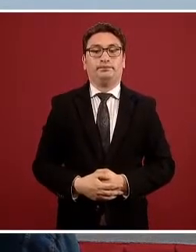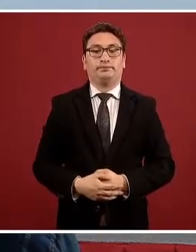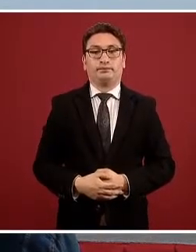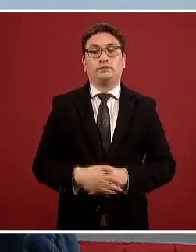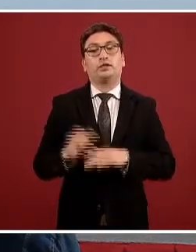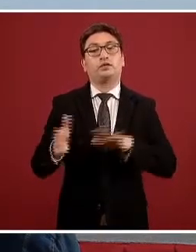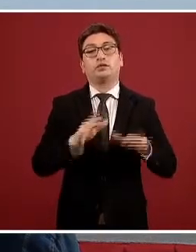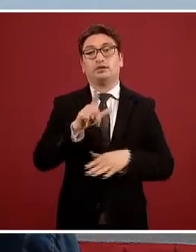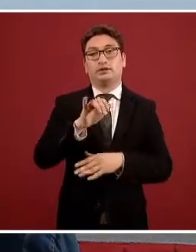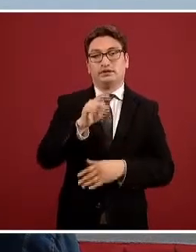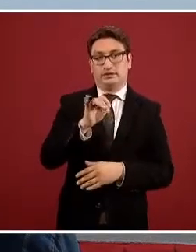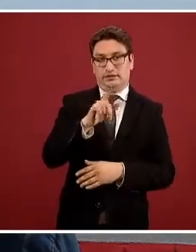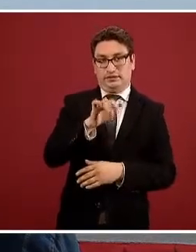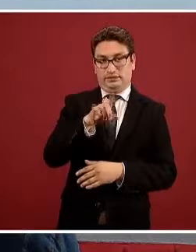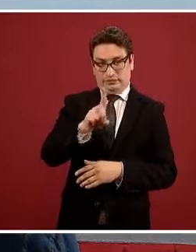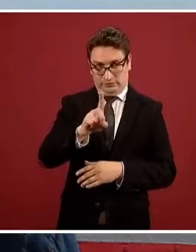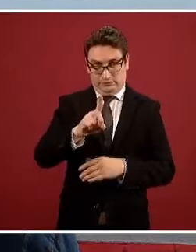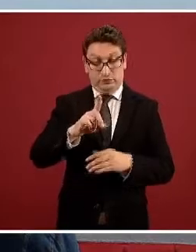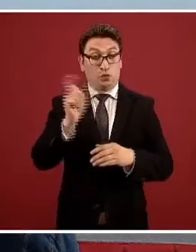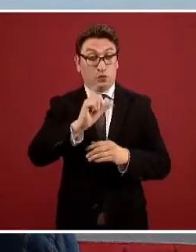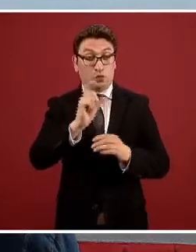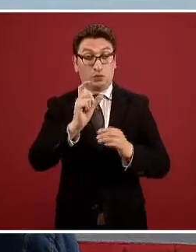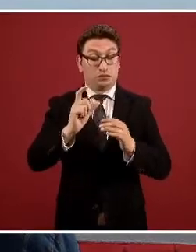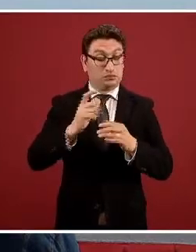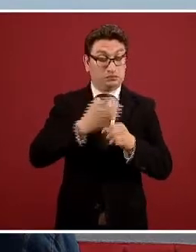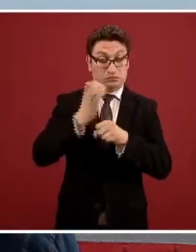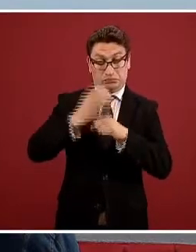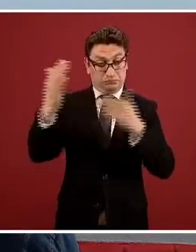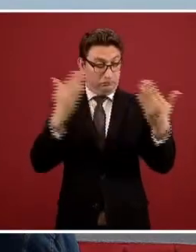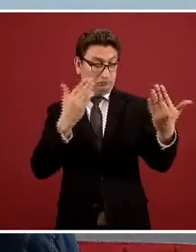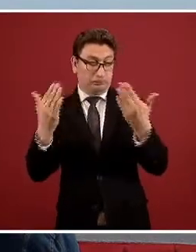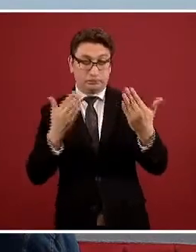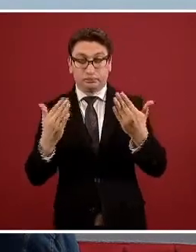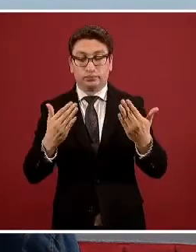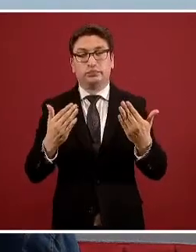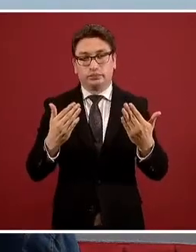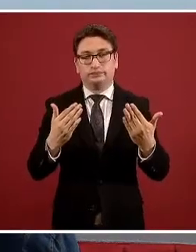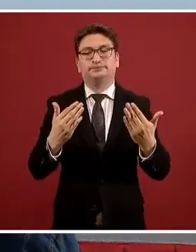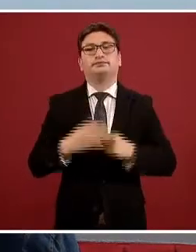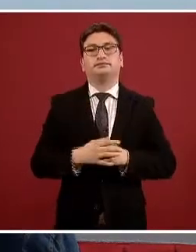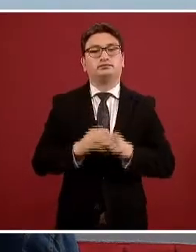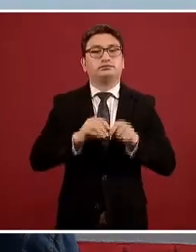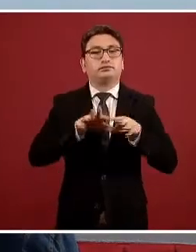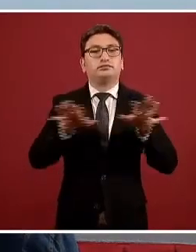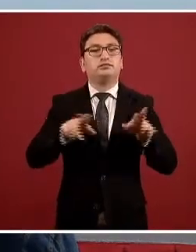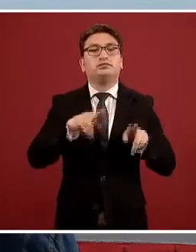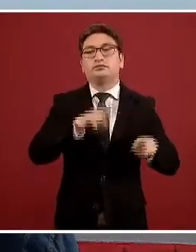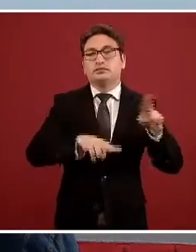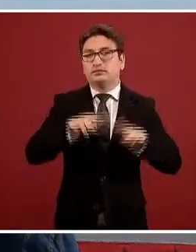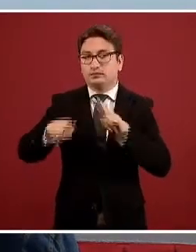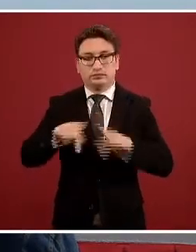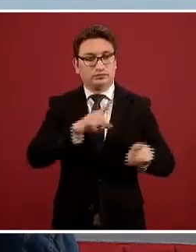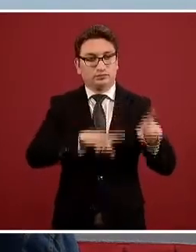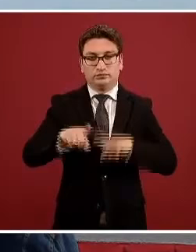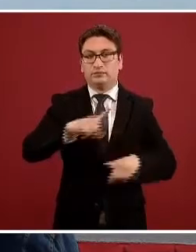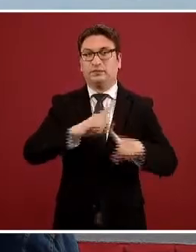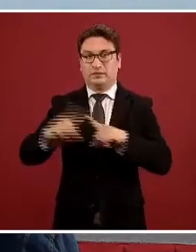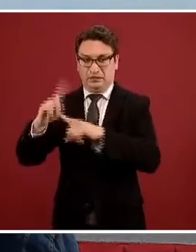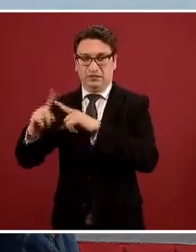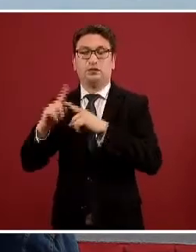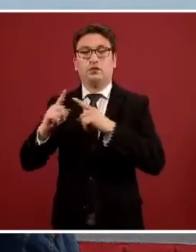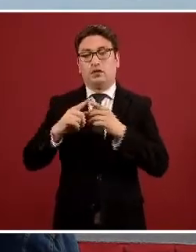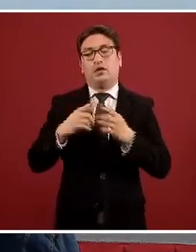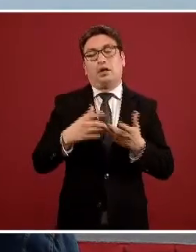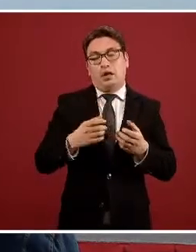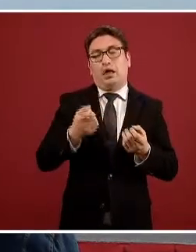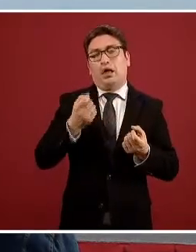La letalidad, cuando comparamos a los estados, está dispersa, tenemos letalidades amplias y letalidades